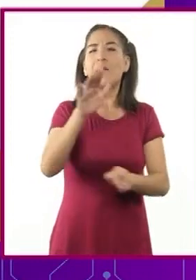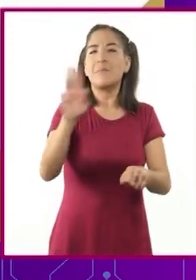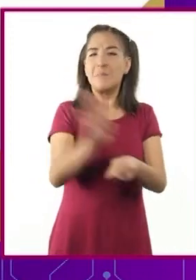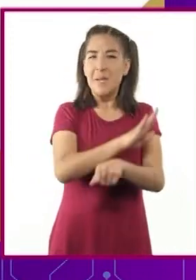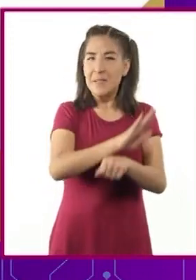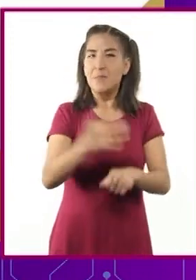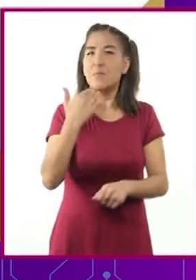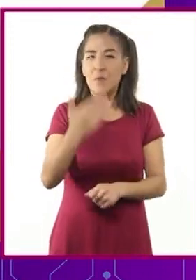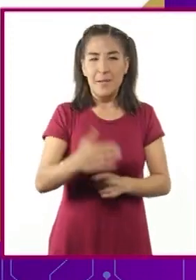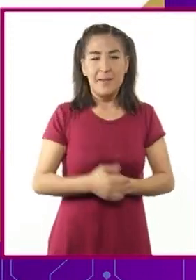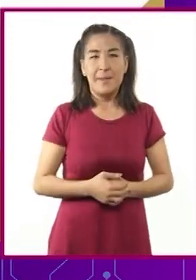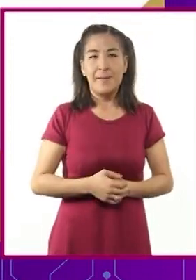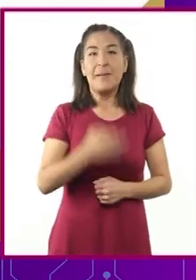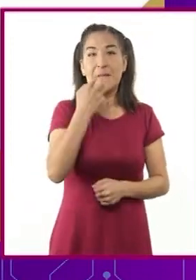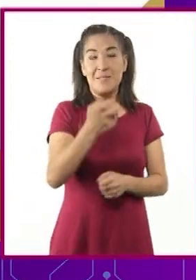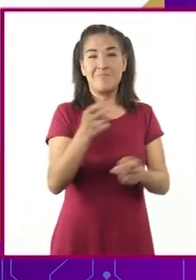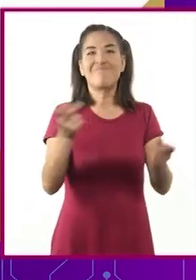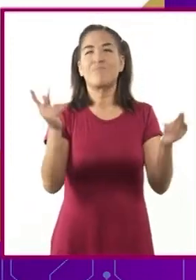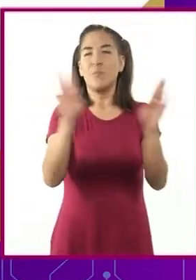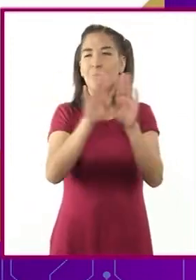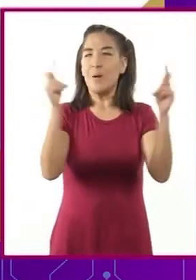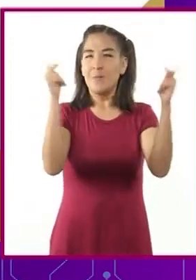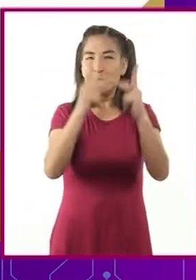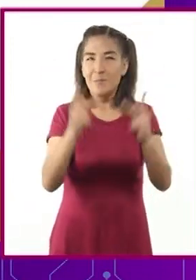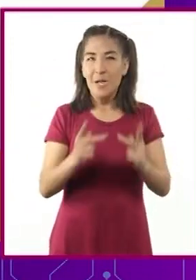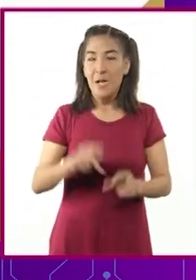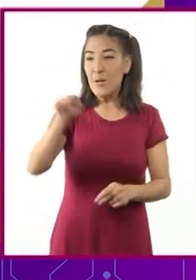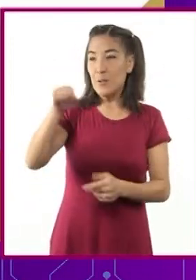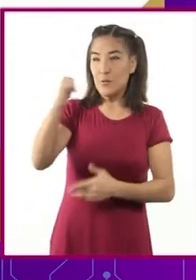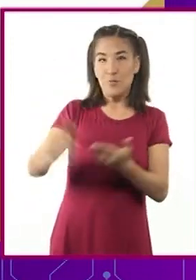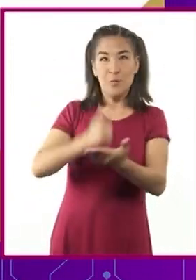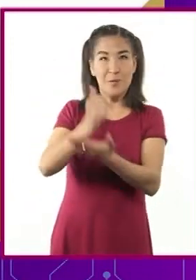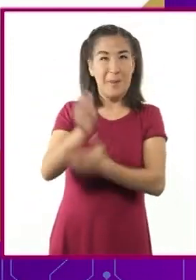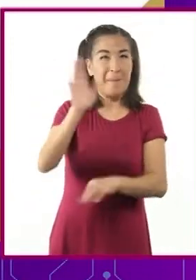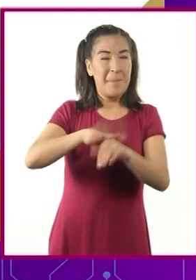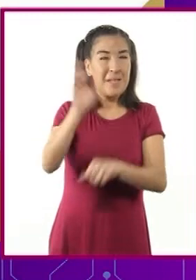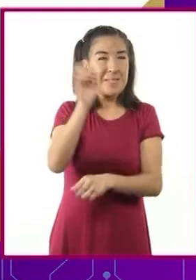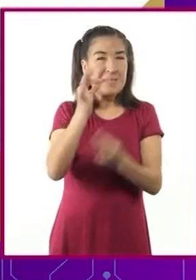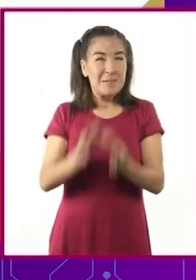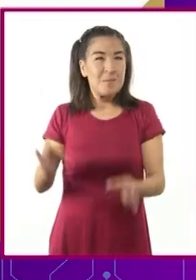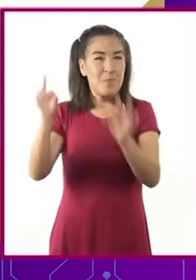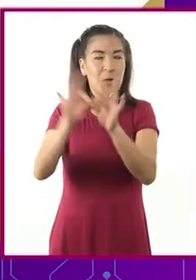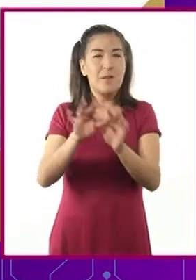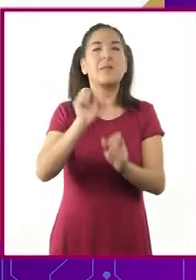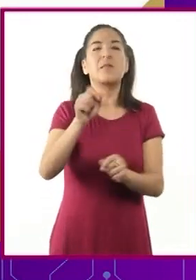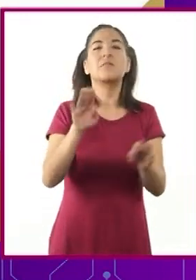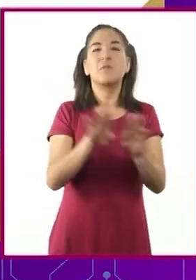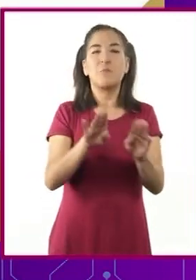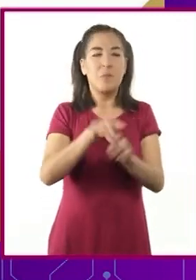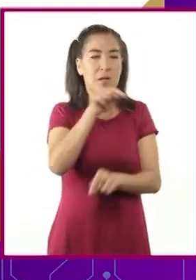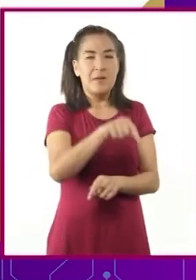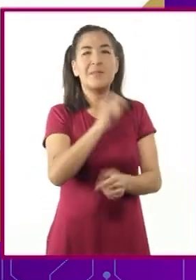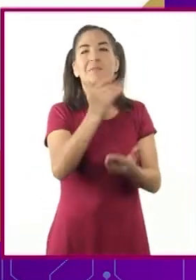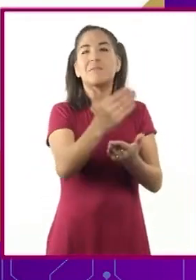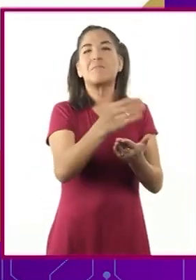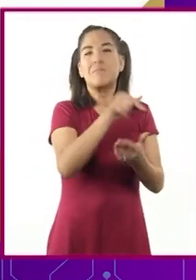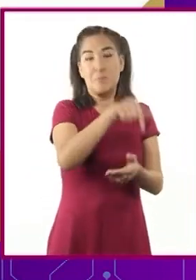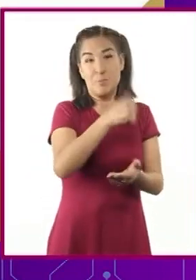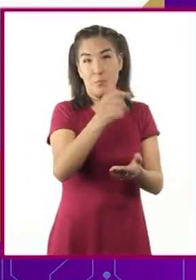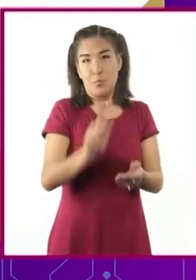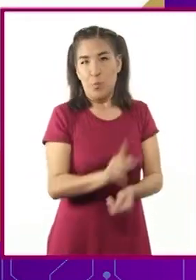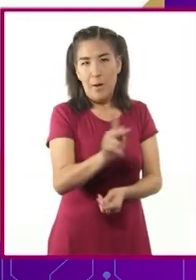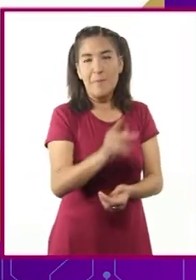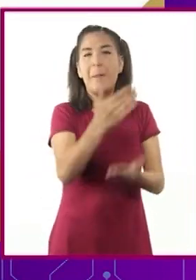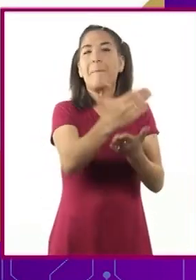en comparación con las grandes ciudades, los espacios rurales presentan índices bajos de contaminación